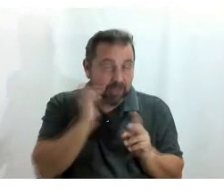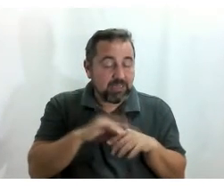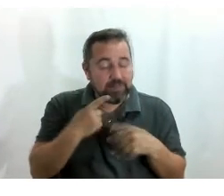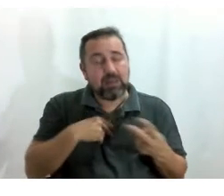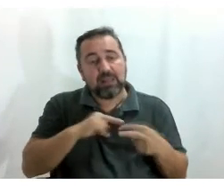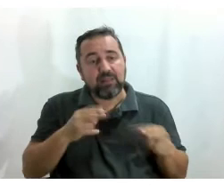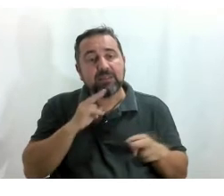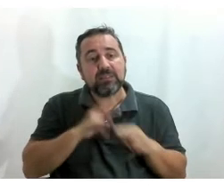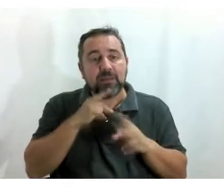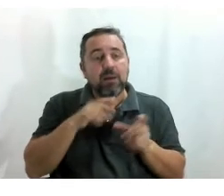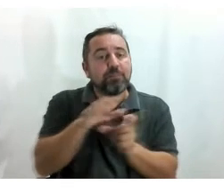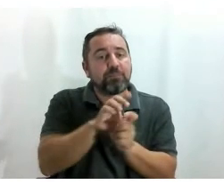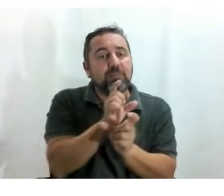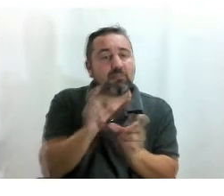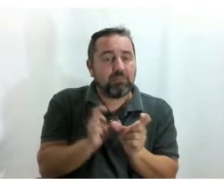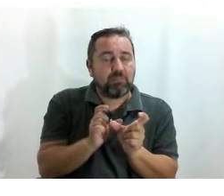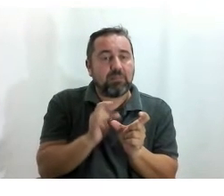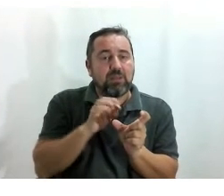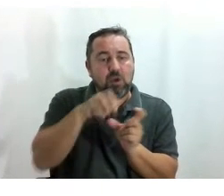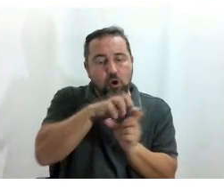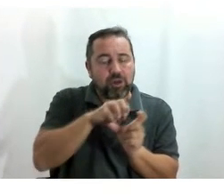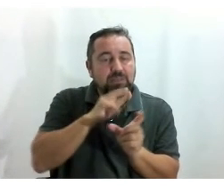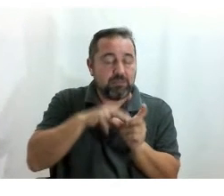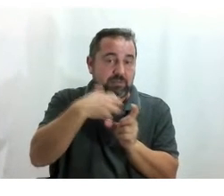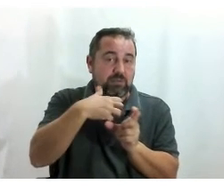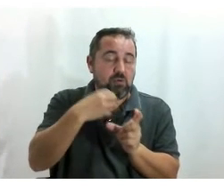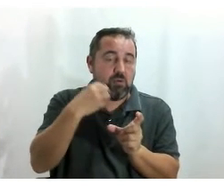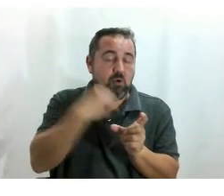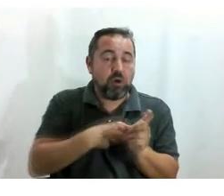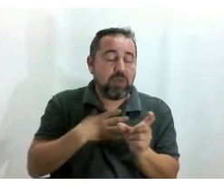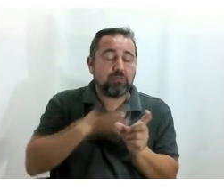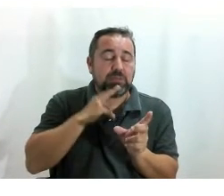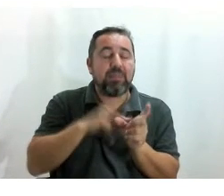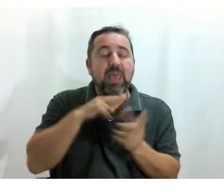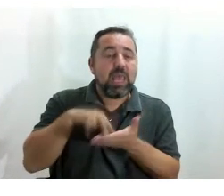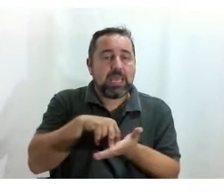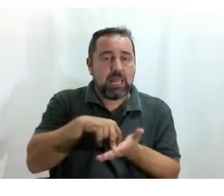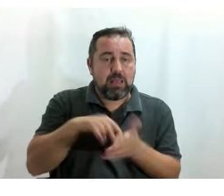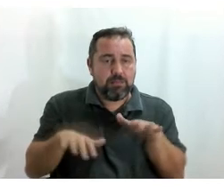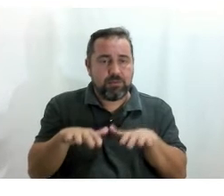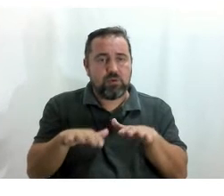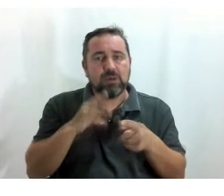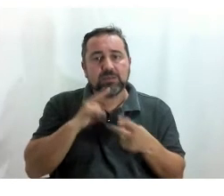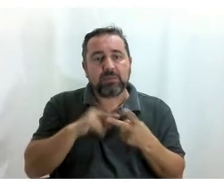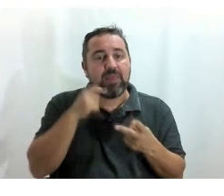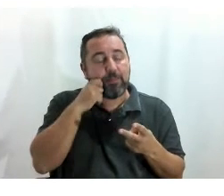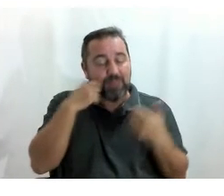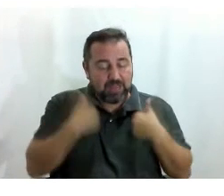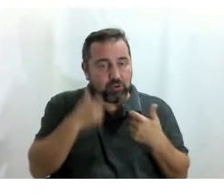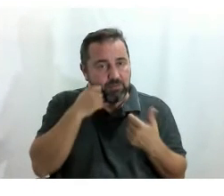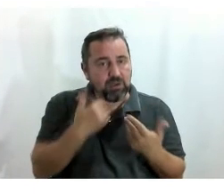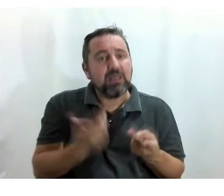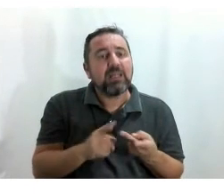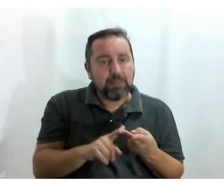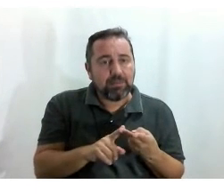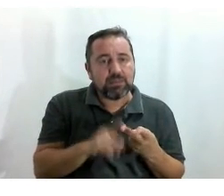alteraciones vestibulares y, digamos, del órgano del equilibrio, porque comparten tanto localización anatómica como pues incluso